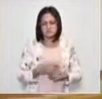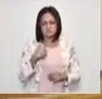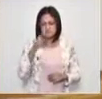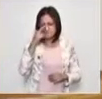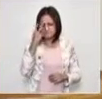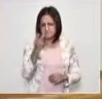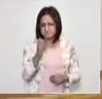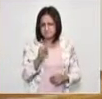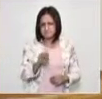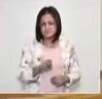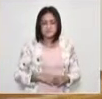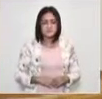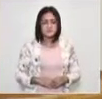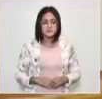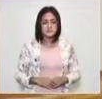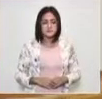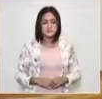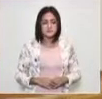lo reconozco.